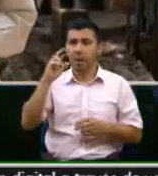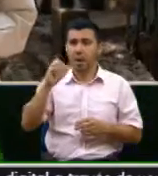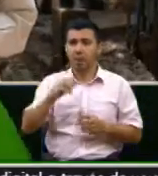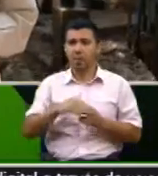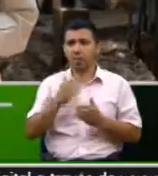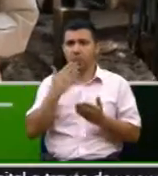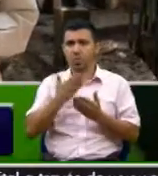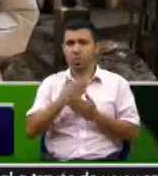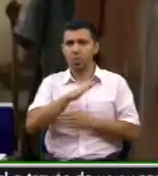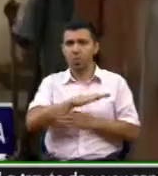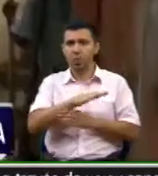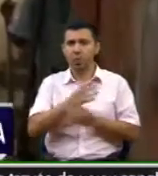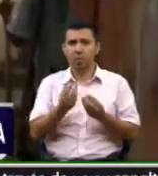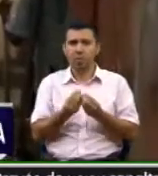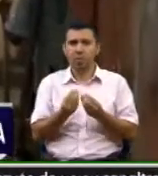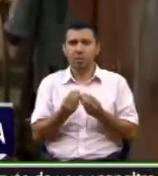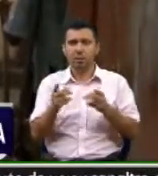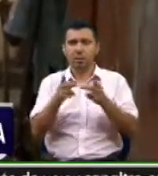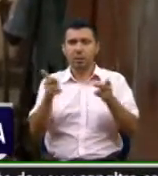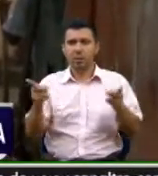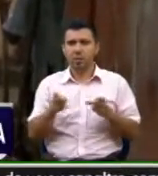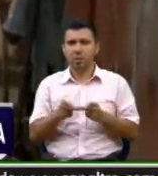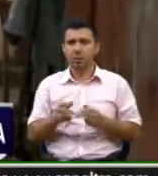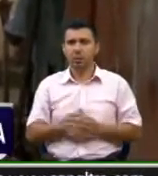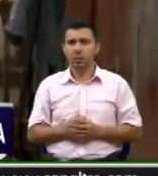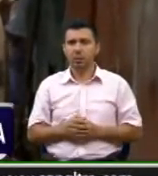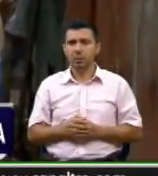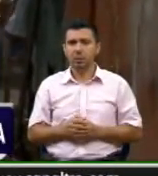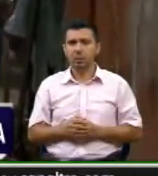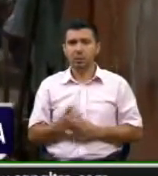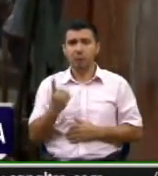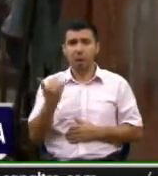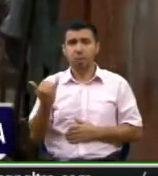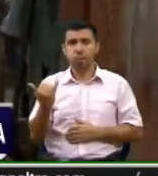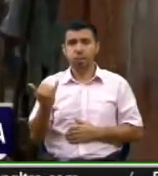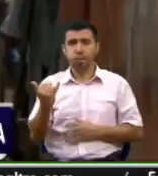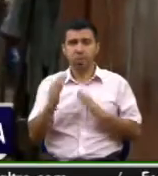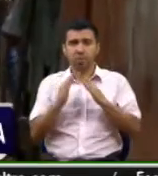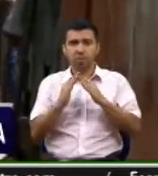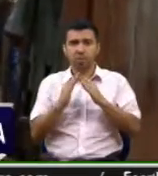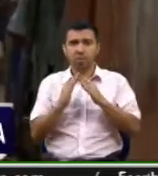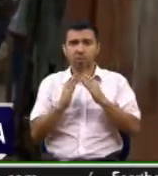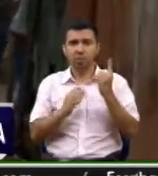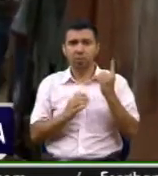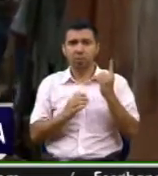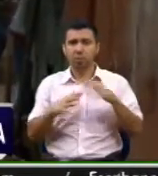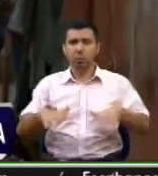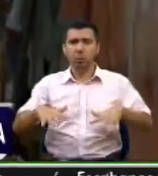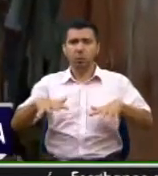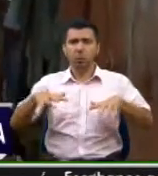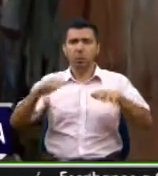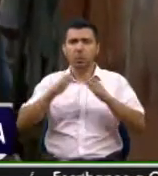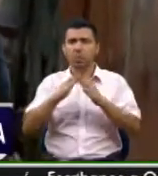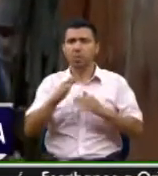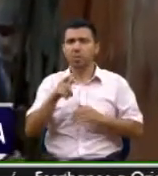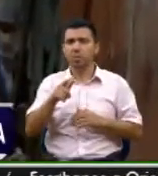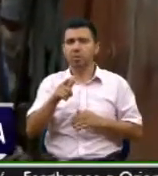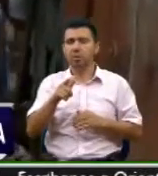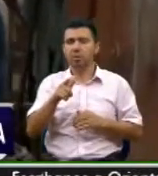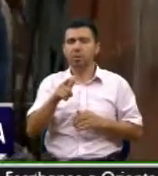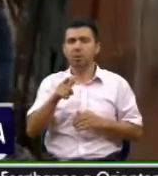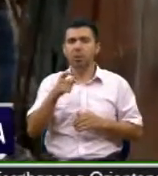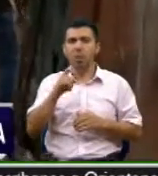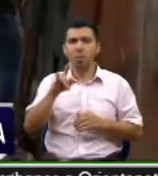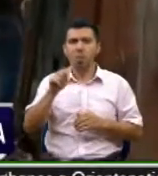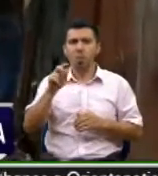Muy buenas tardes, compañeros en estudio. Esto es lo que queda de una de las viviendas afectadas por la creciente de la quebrada Guayanas en la